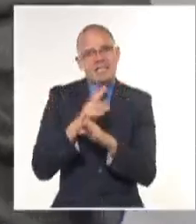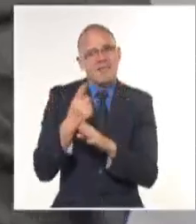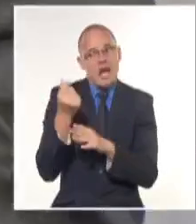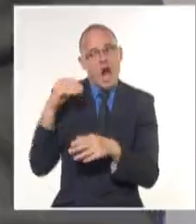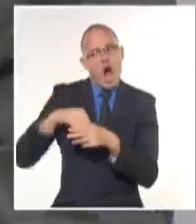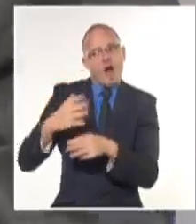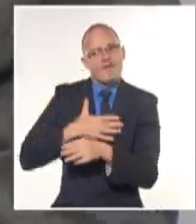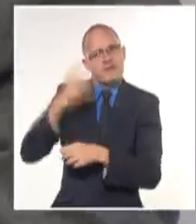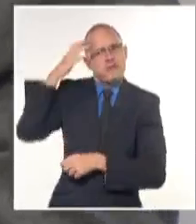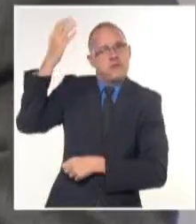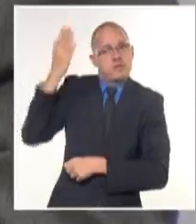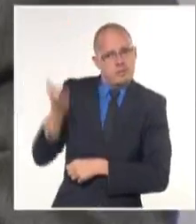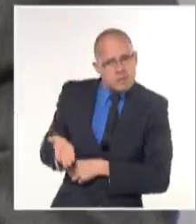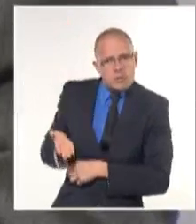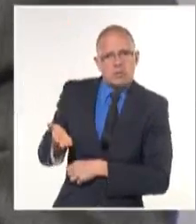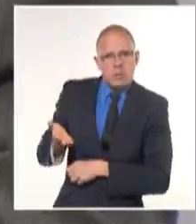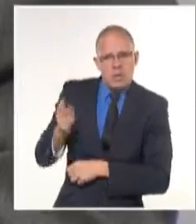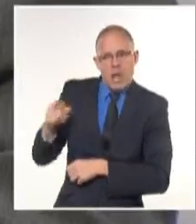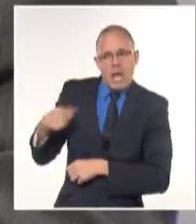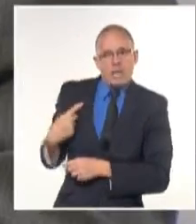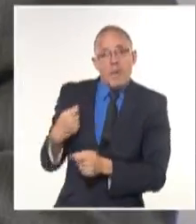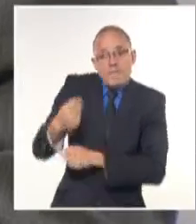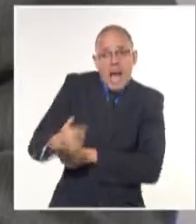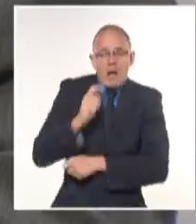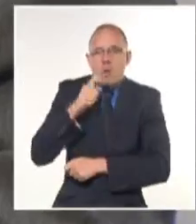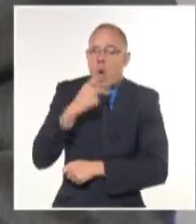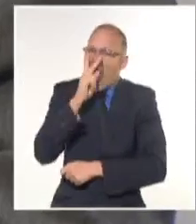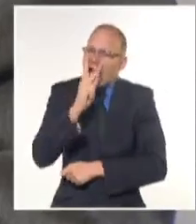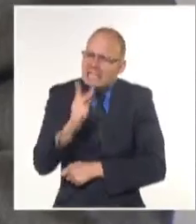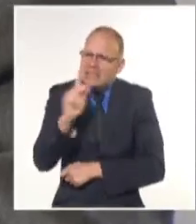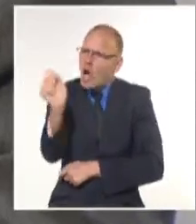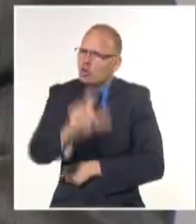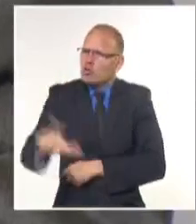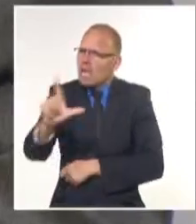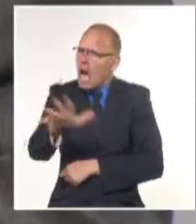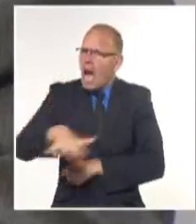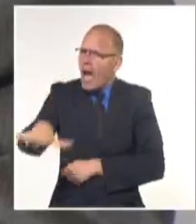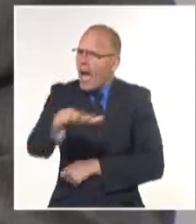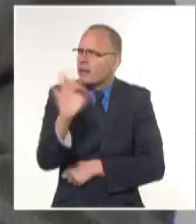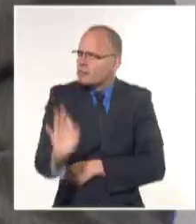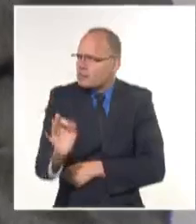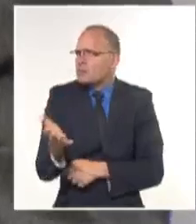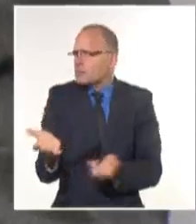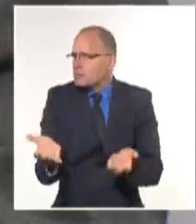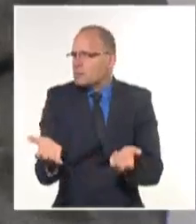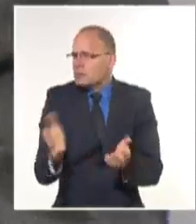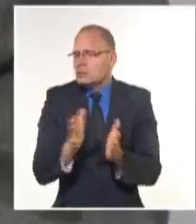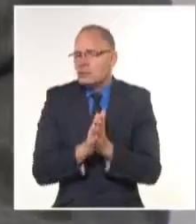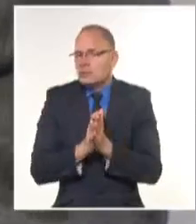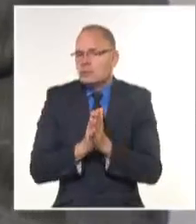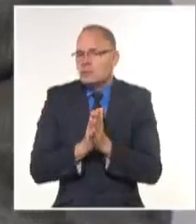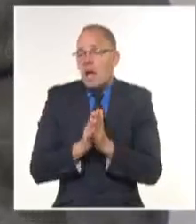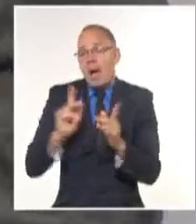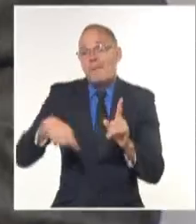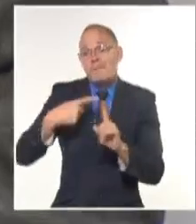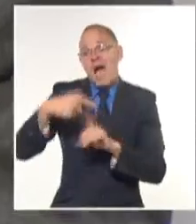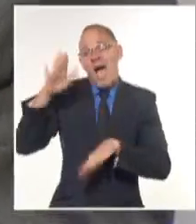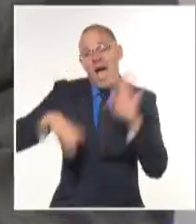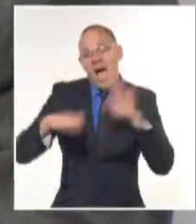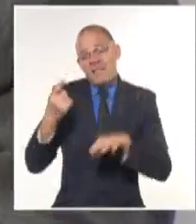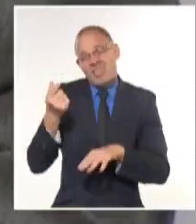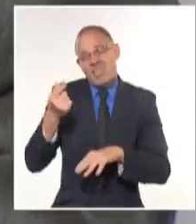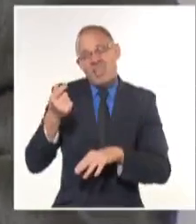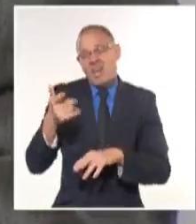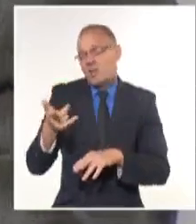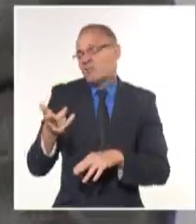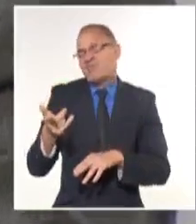Estado coloca para la satisfacción de las necesidades de los internos y se malutilizan, la Fiscalía no solo va